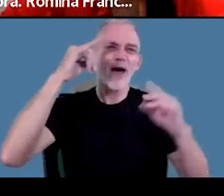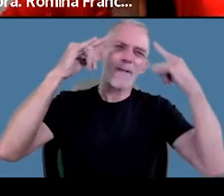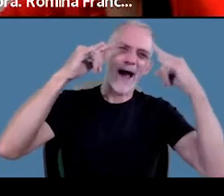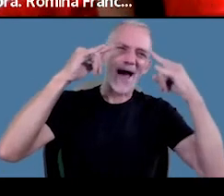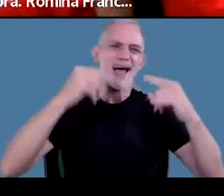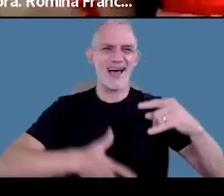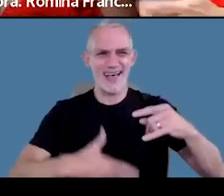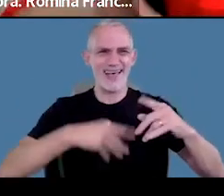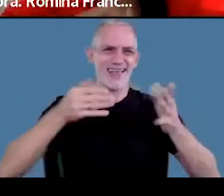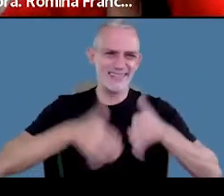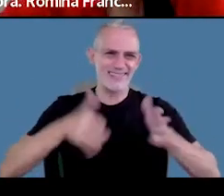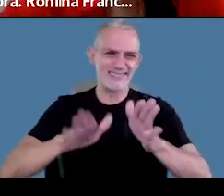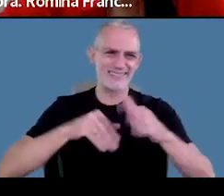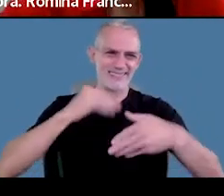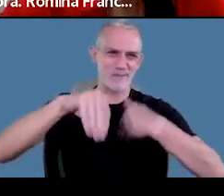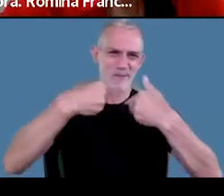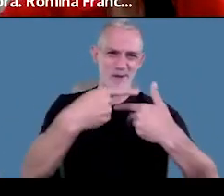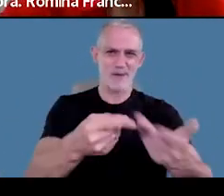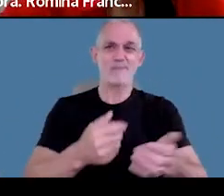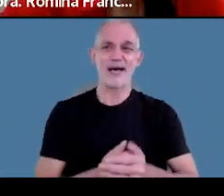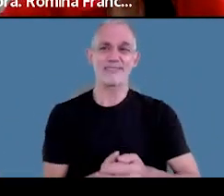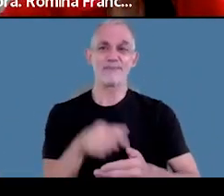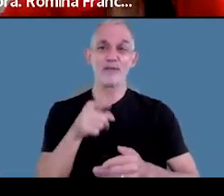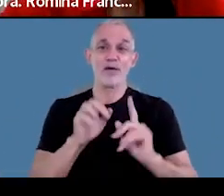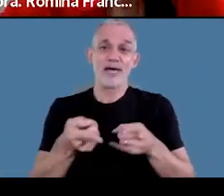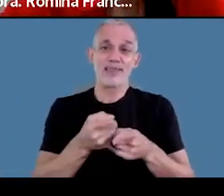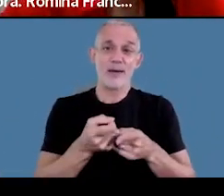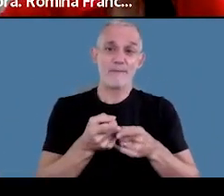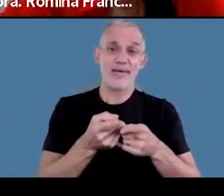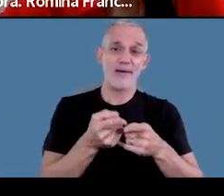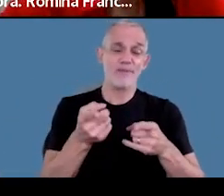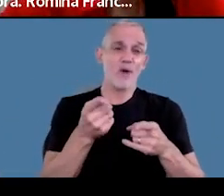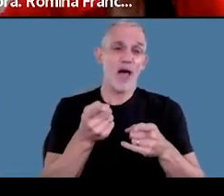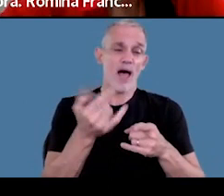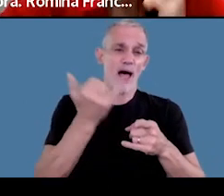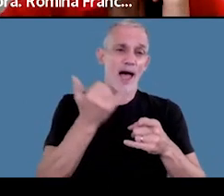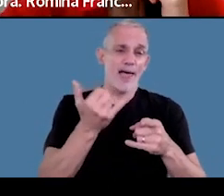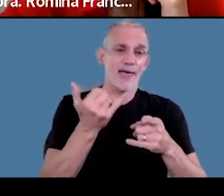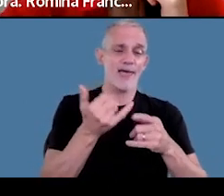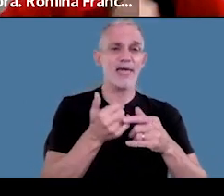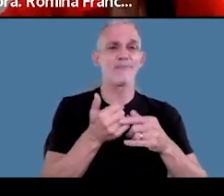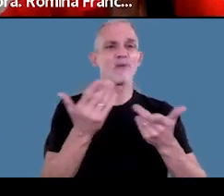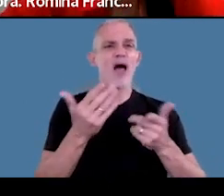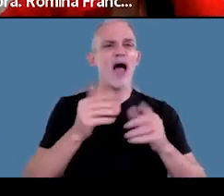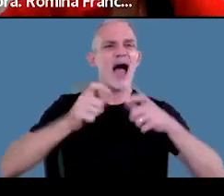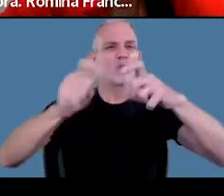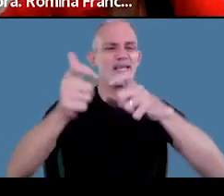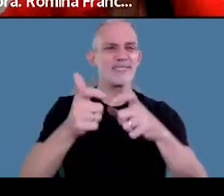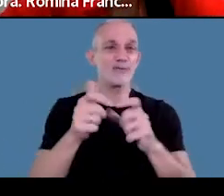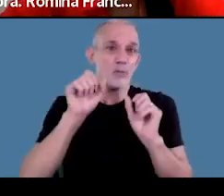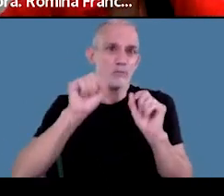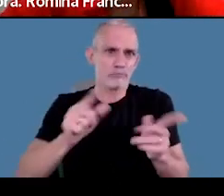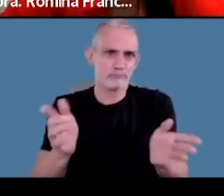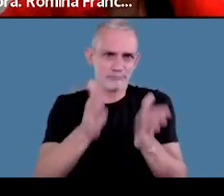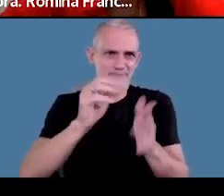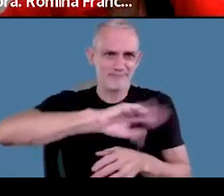ténganlo en consideración, porque esto también tiene una actualización propia